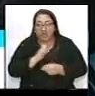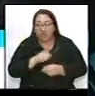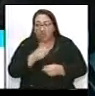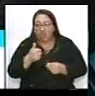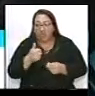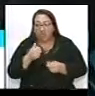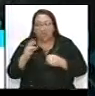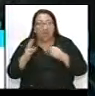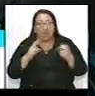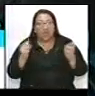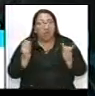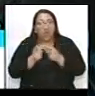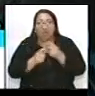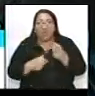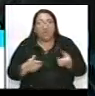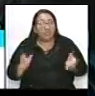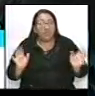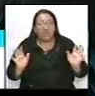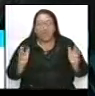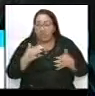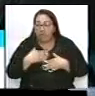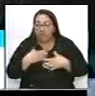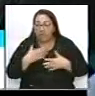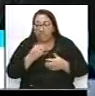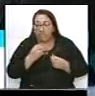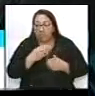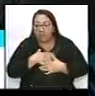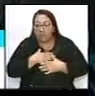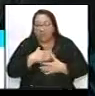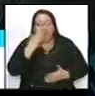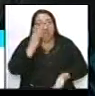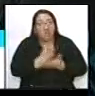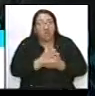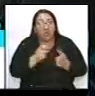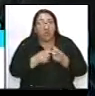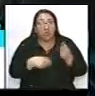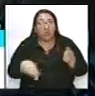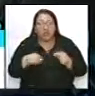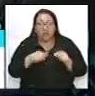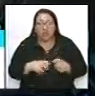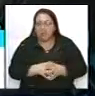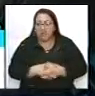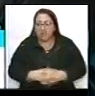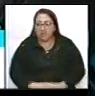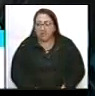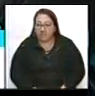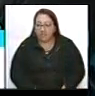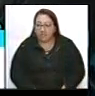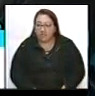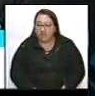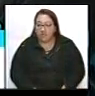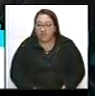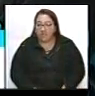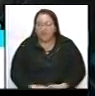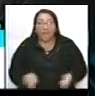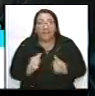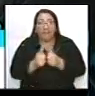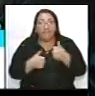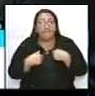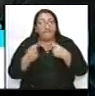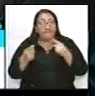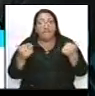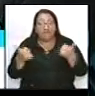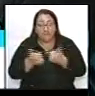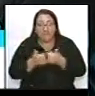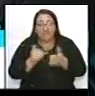cosa es la relación con los colegas. A mí con mucha pena he sancionado colegas aquí en la comisión con los cuales tengo una excelente